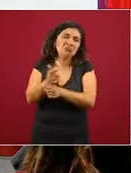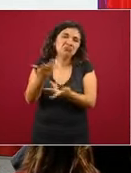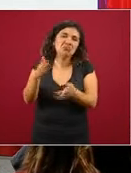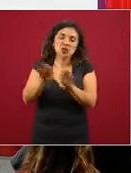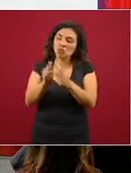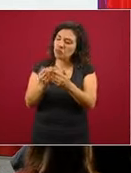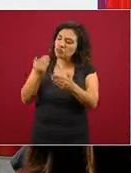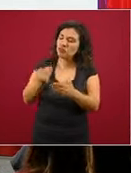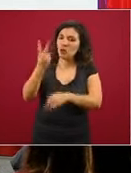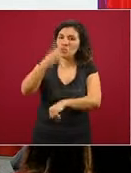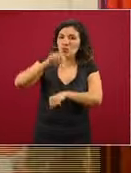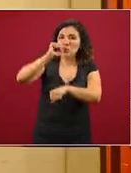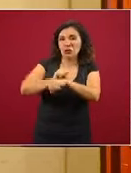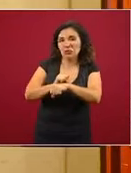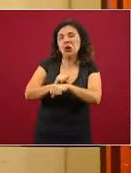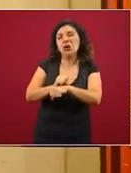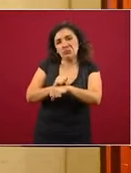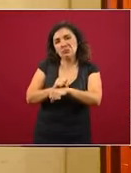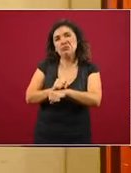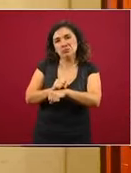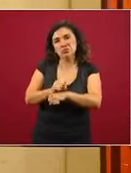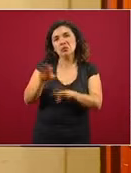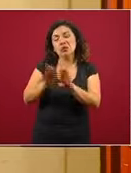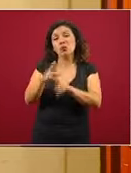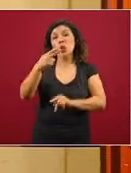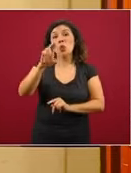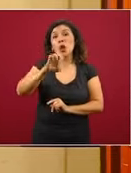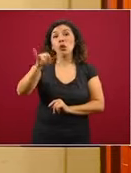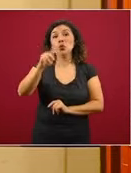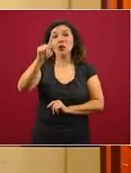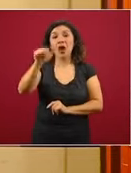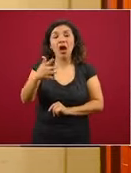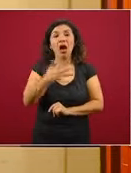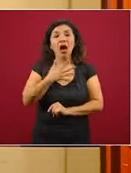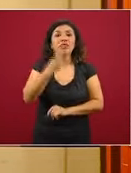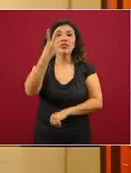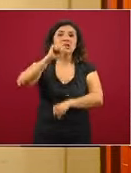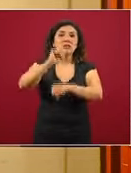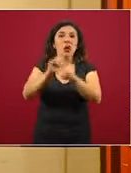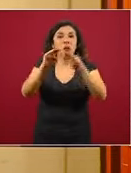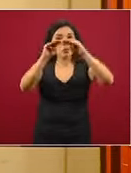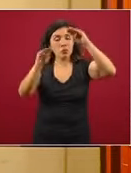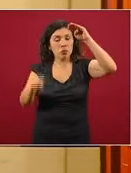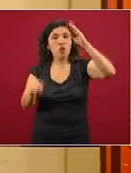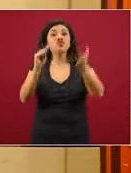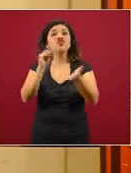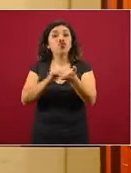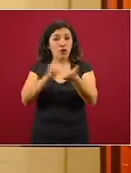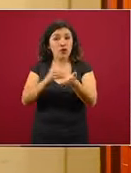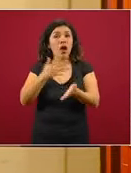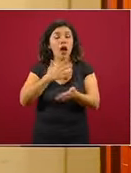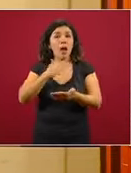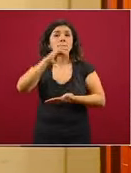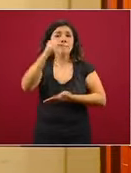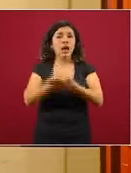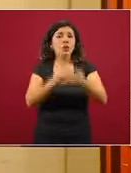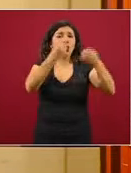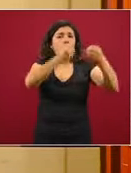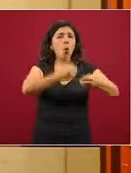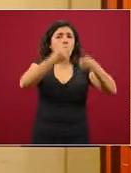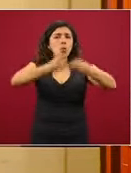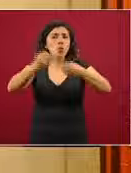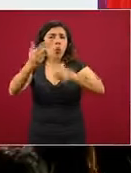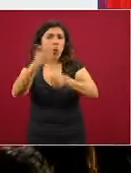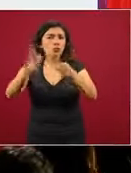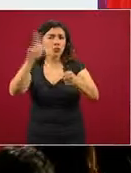las últimas 2 semanas, en el caso de Huejutla ya prácticamente 3. Todavía baja la ocupación tanto de